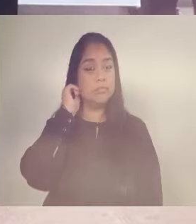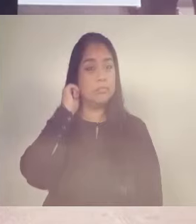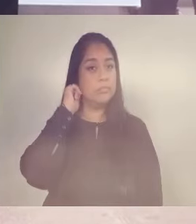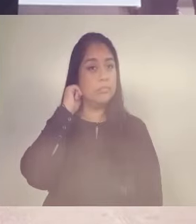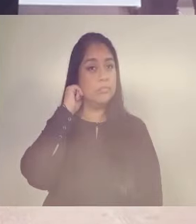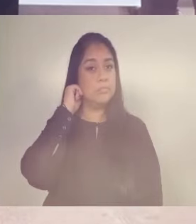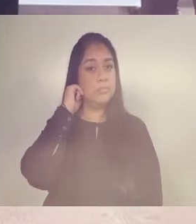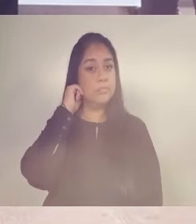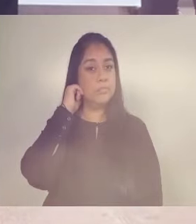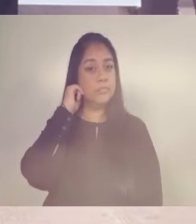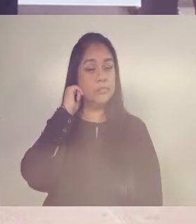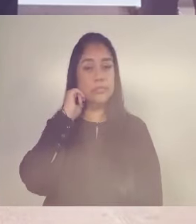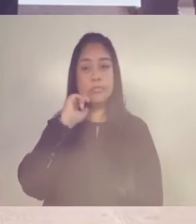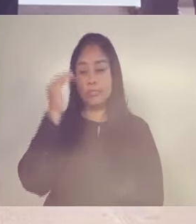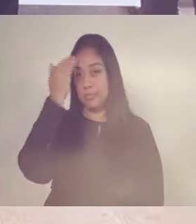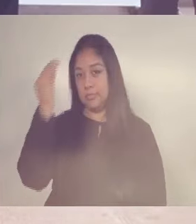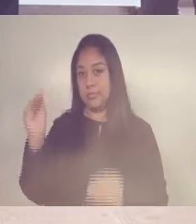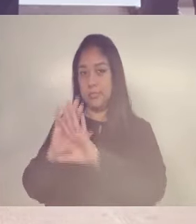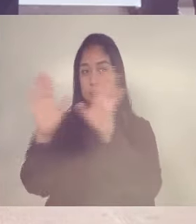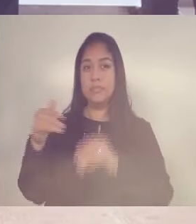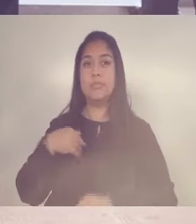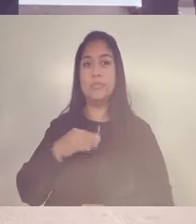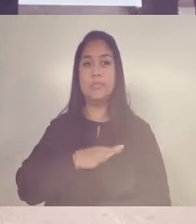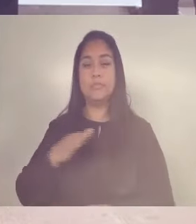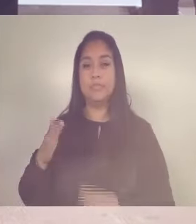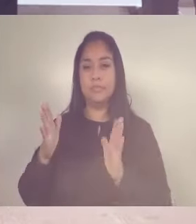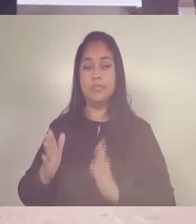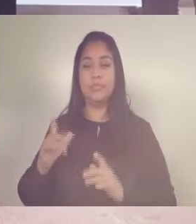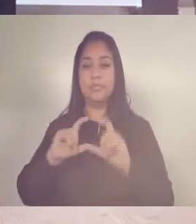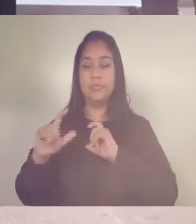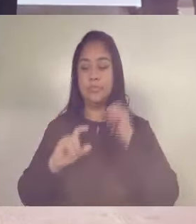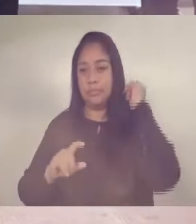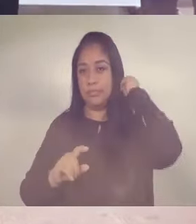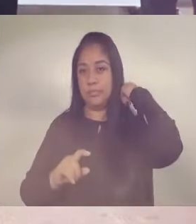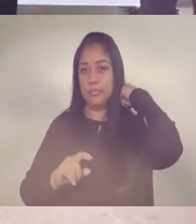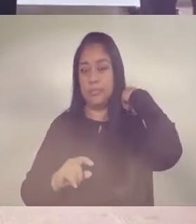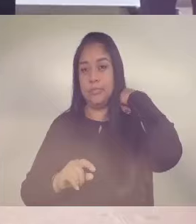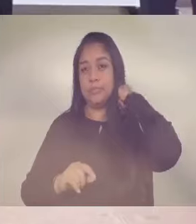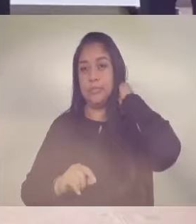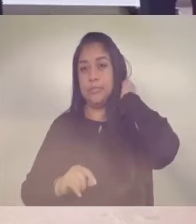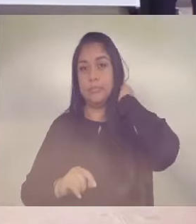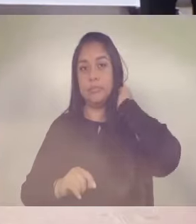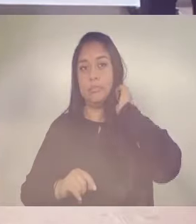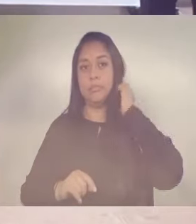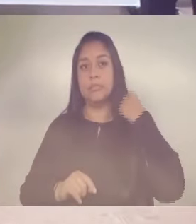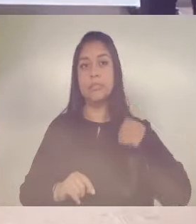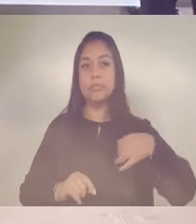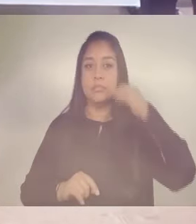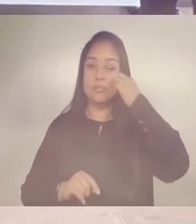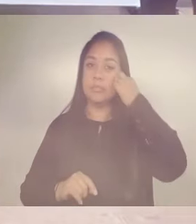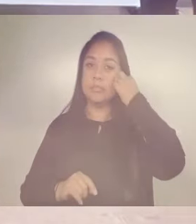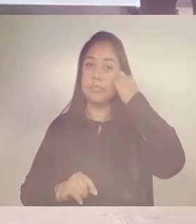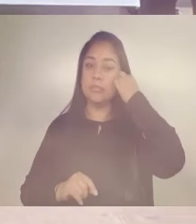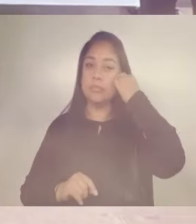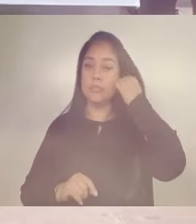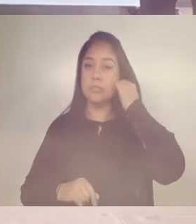Buenos días, ministro de Comunicaciones, voy a empezar con usted. Si me pudiera indicar, ahí está, ya,